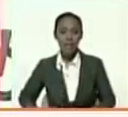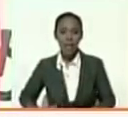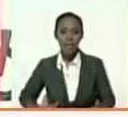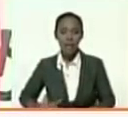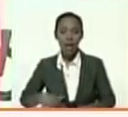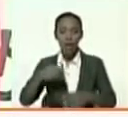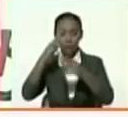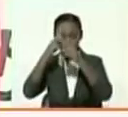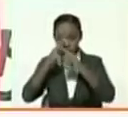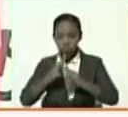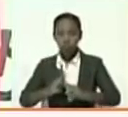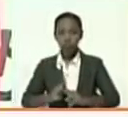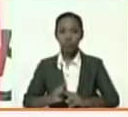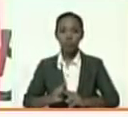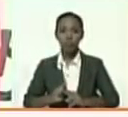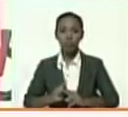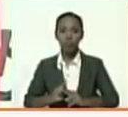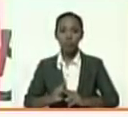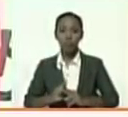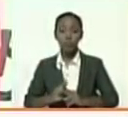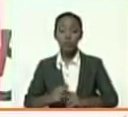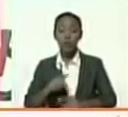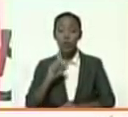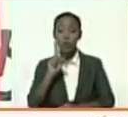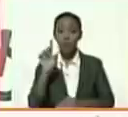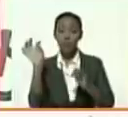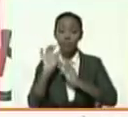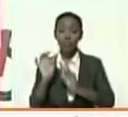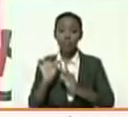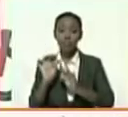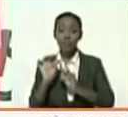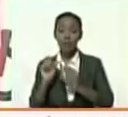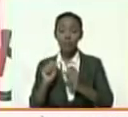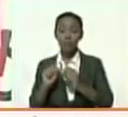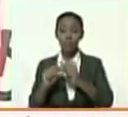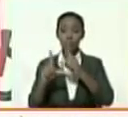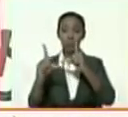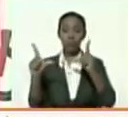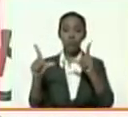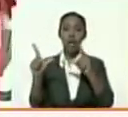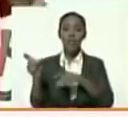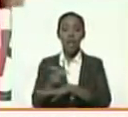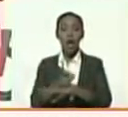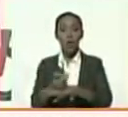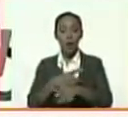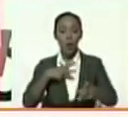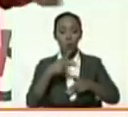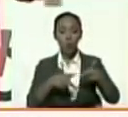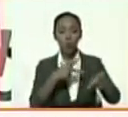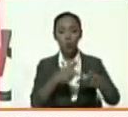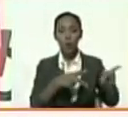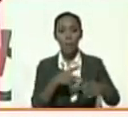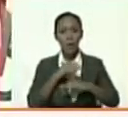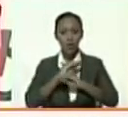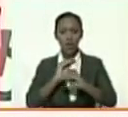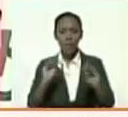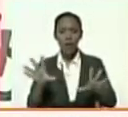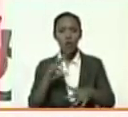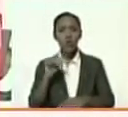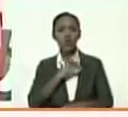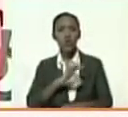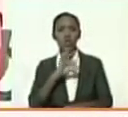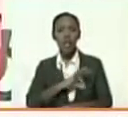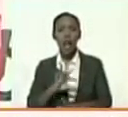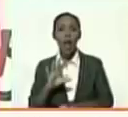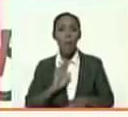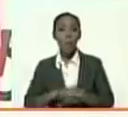dignidad, y hubo un momento, bueno, de esplendor de los gobiernos progresistas, y no, para no llamarlos socialistas, pues, porque ni